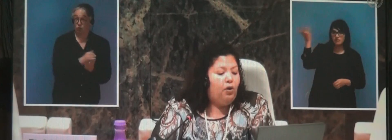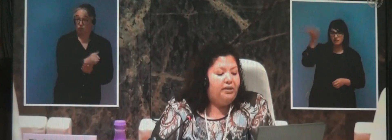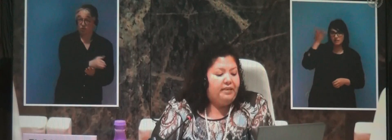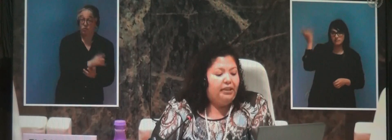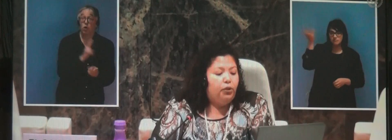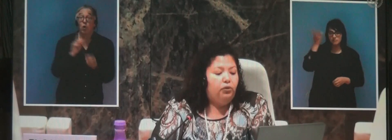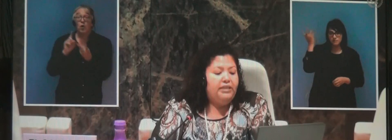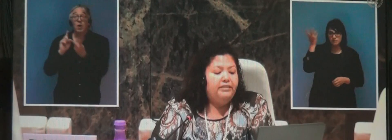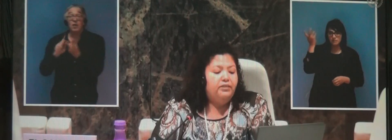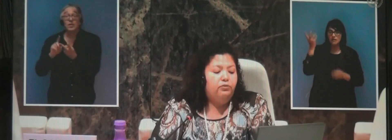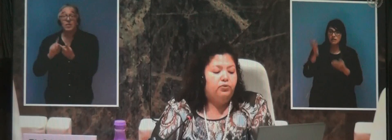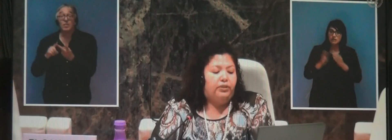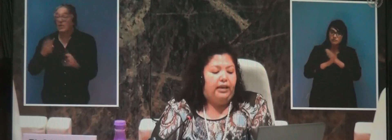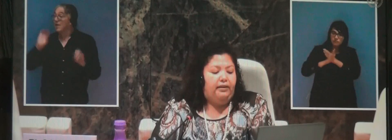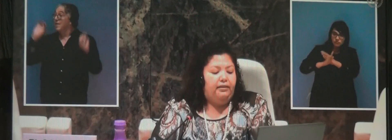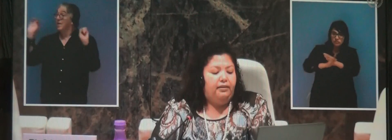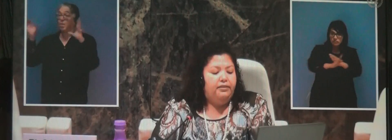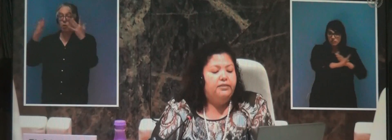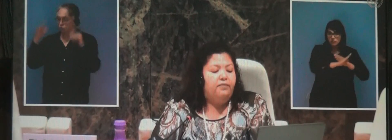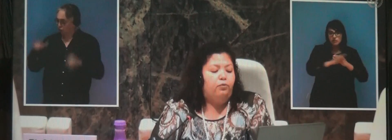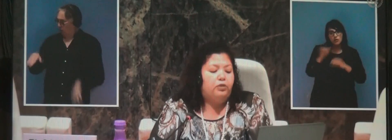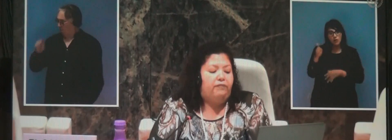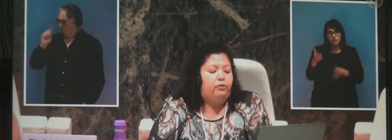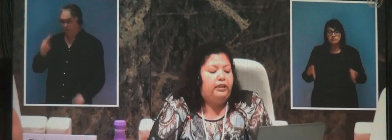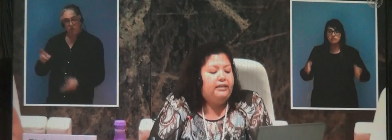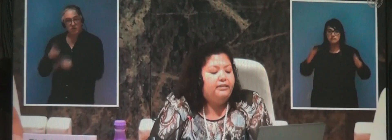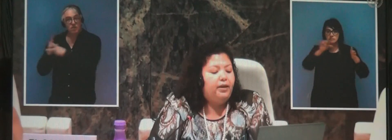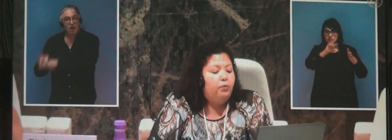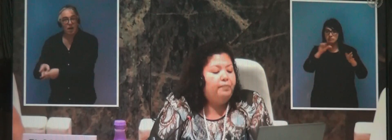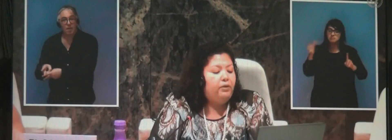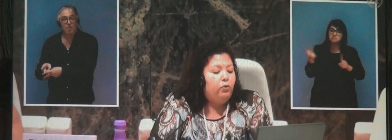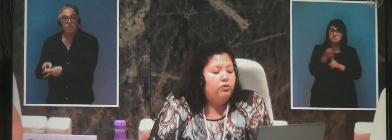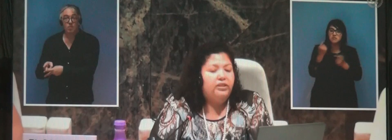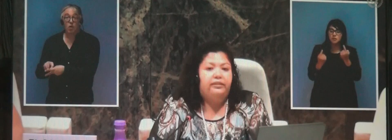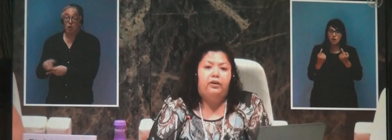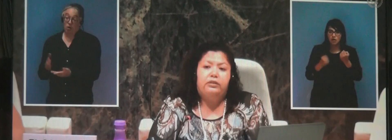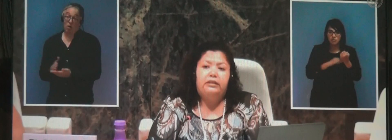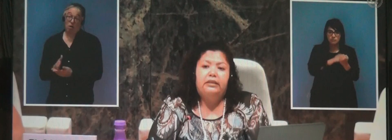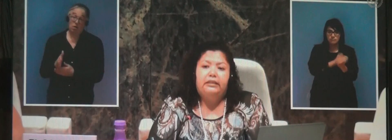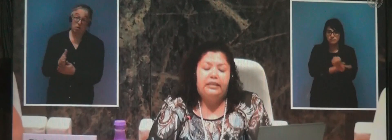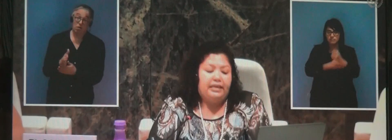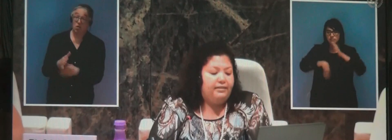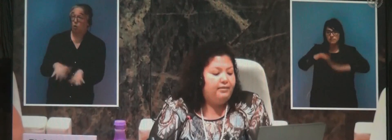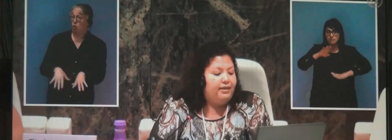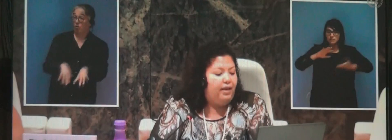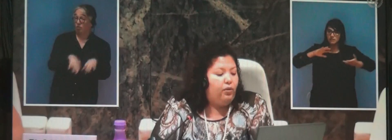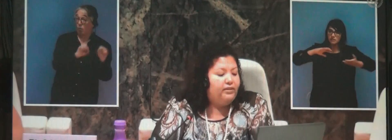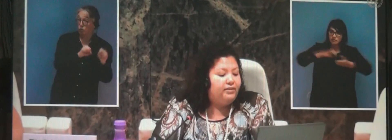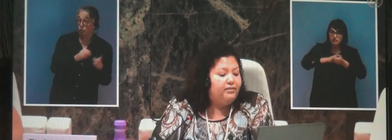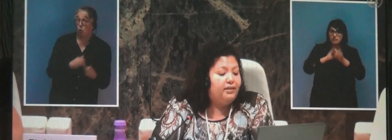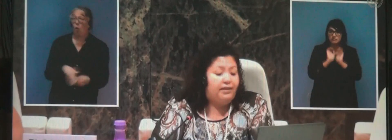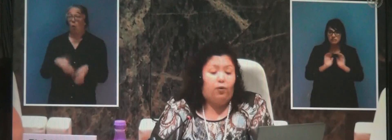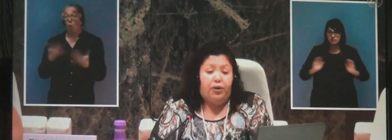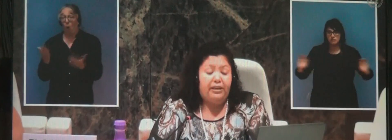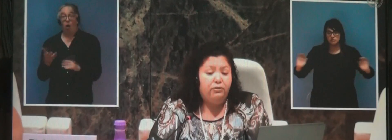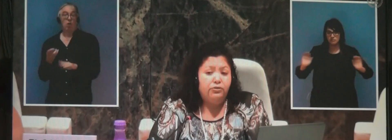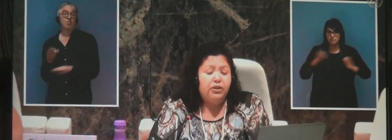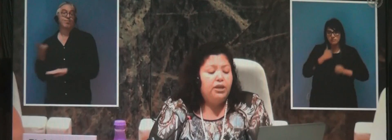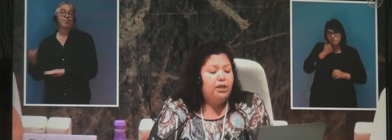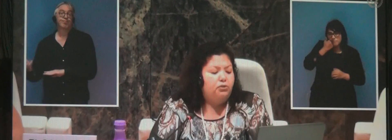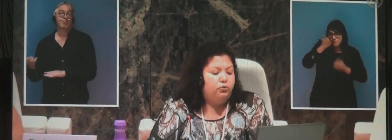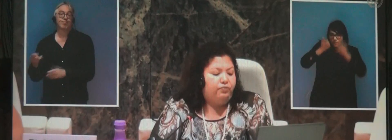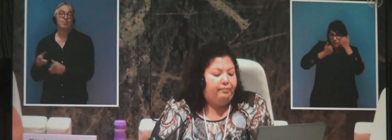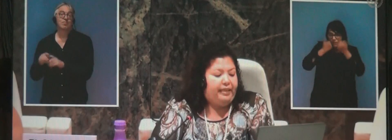y acogimiento institucional. Se busca fortalecer los vínculos entre la niñez y adolescencias